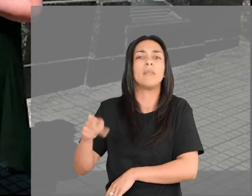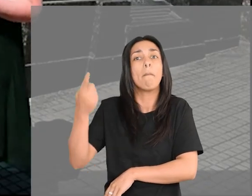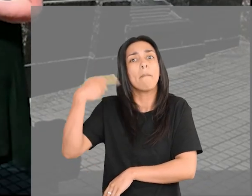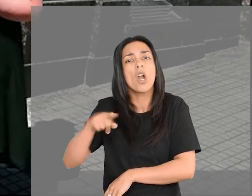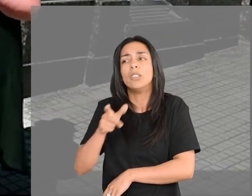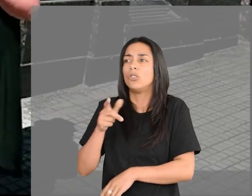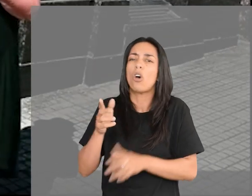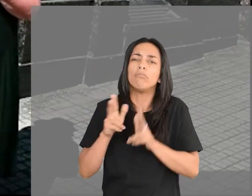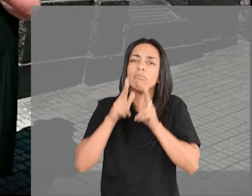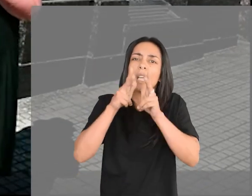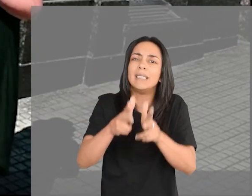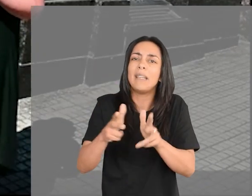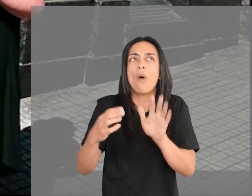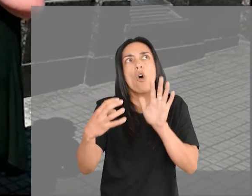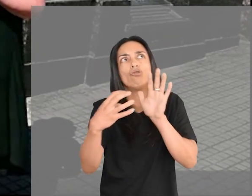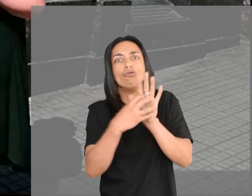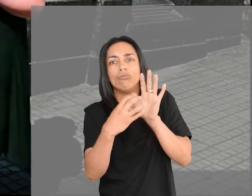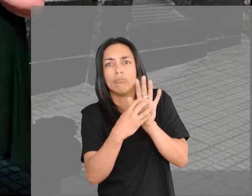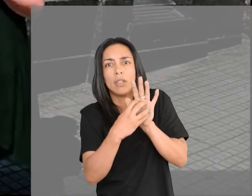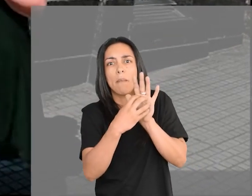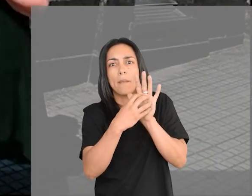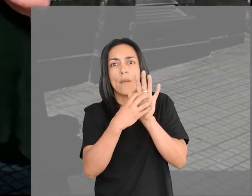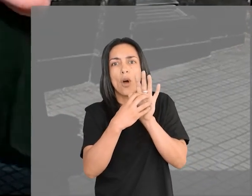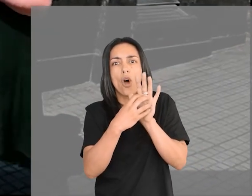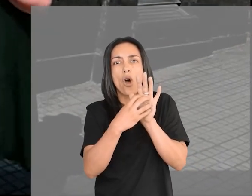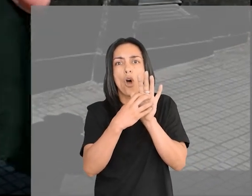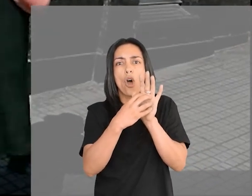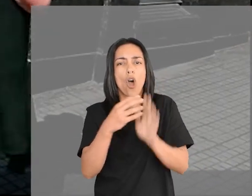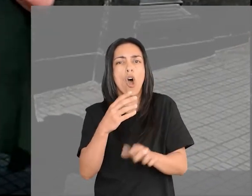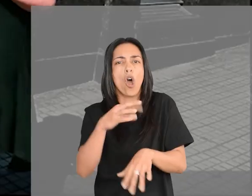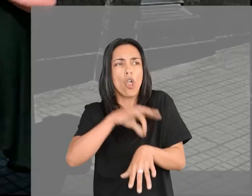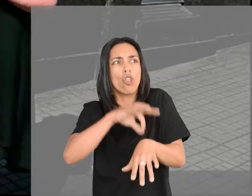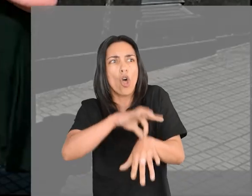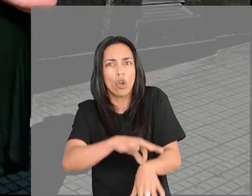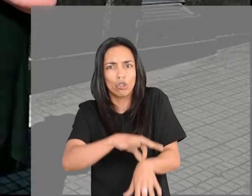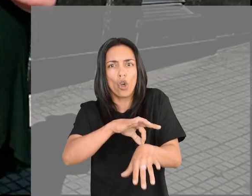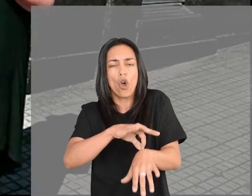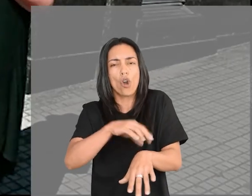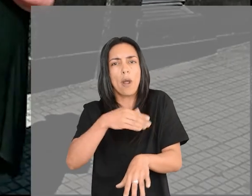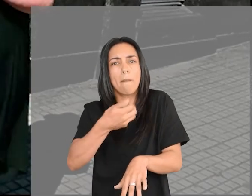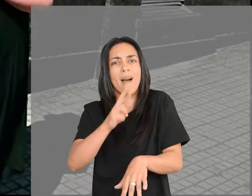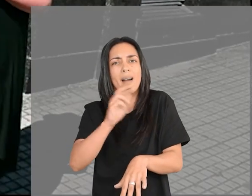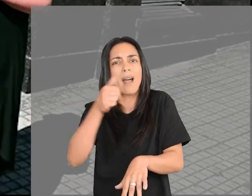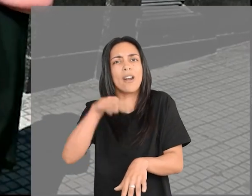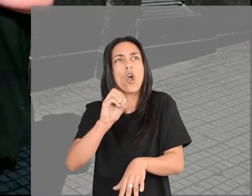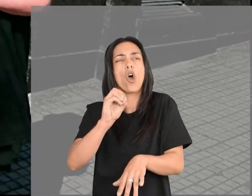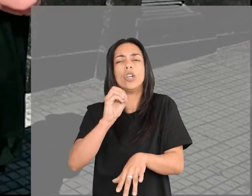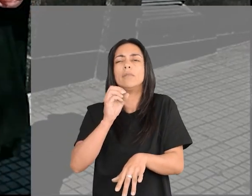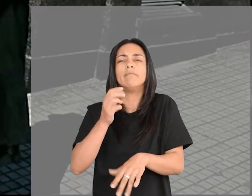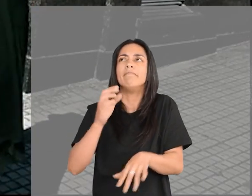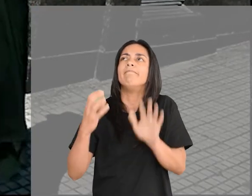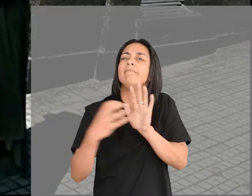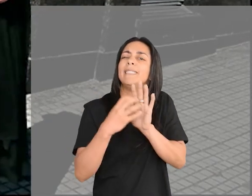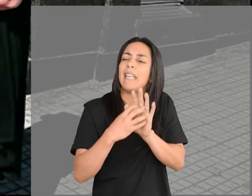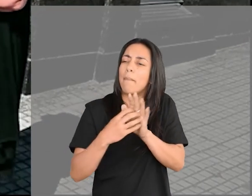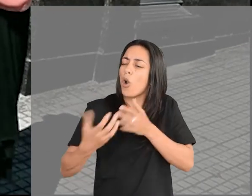simboliza el doctor Ramos Barranco, porque simboliza la filantropía, simboliza la caridad. No tiene por qué